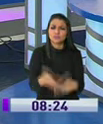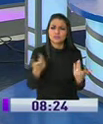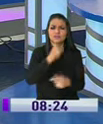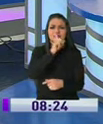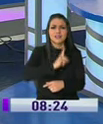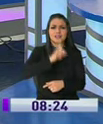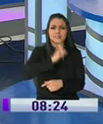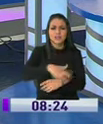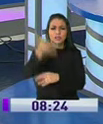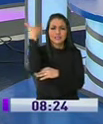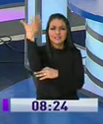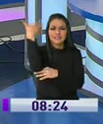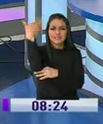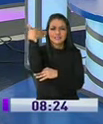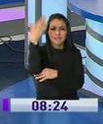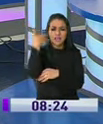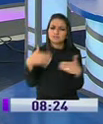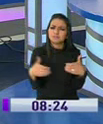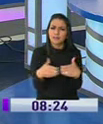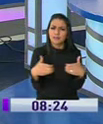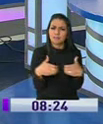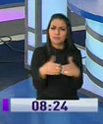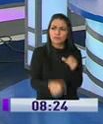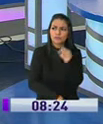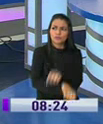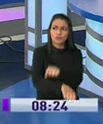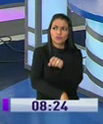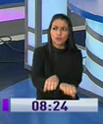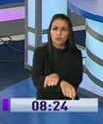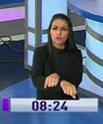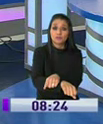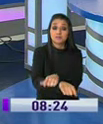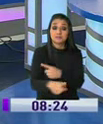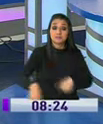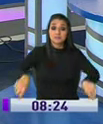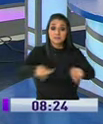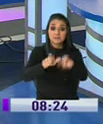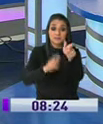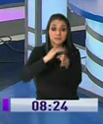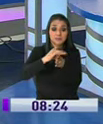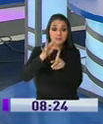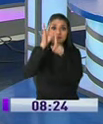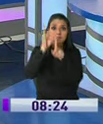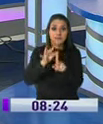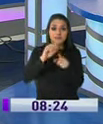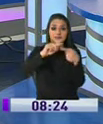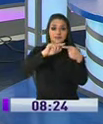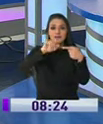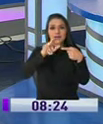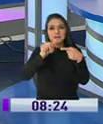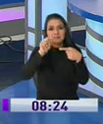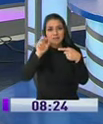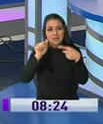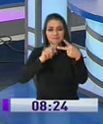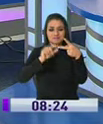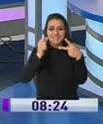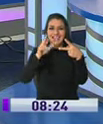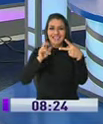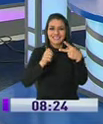hinchas de un cuadrangular de fútbol de sala, donde los invitados especiales eran Jaime Iván Caviedes y Franklin Salas. ¿Qué